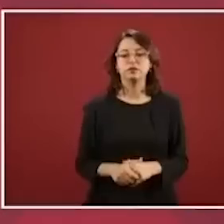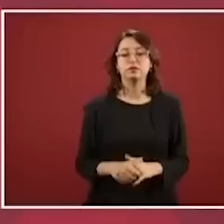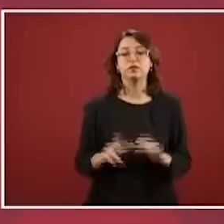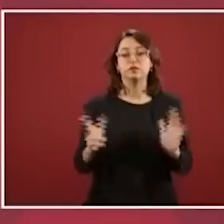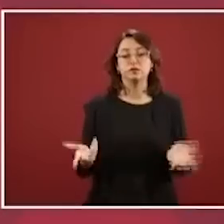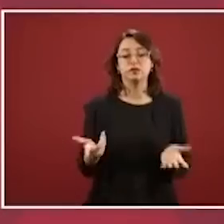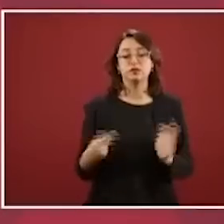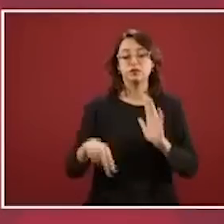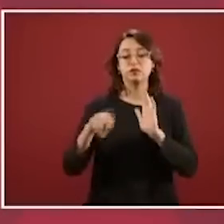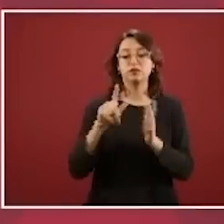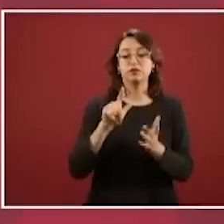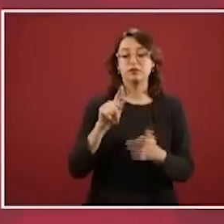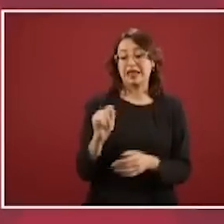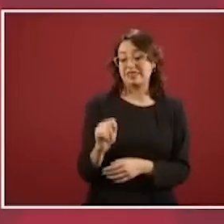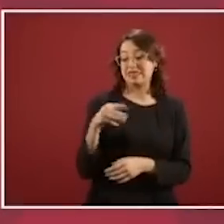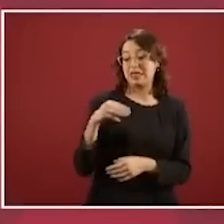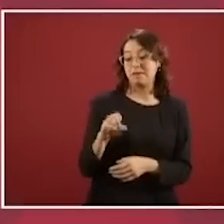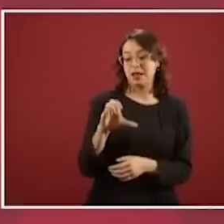de ese tratado